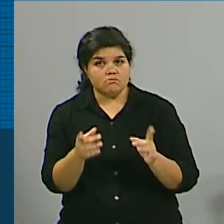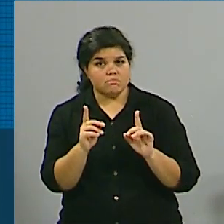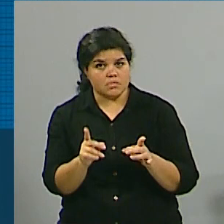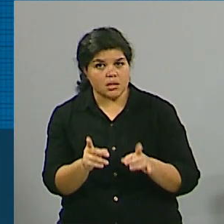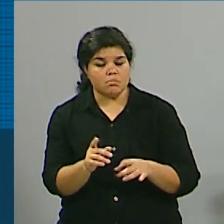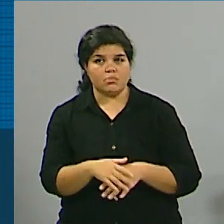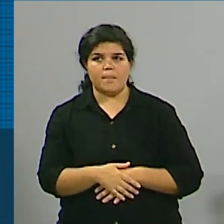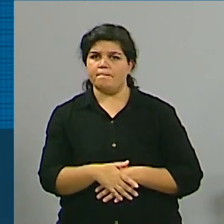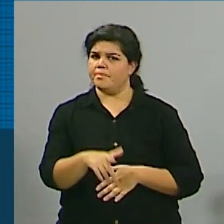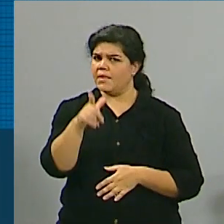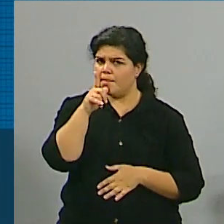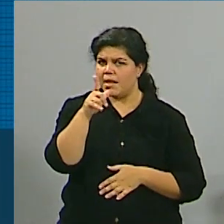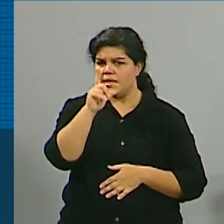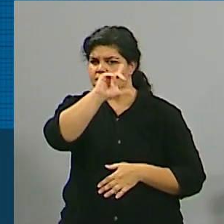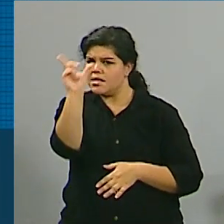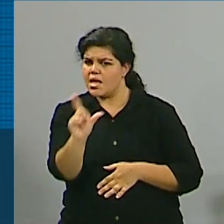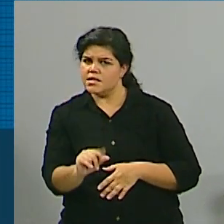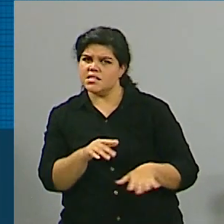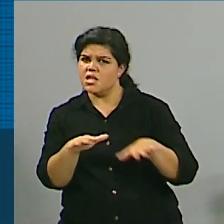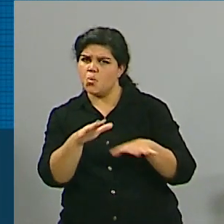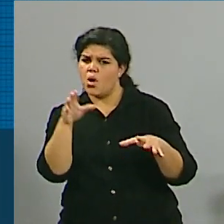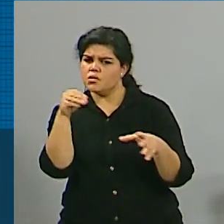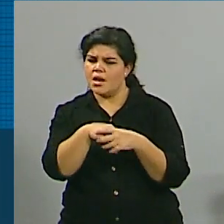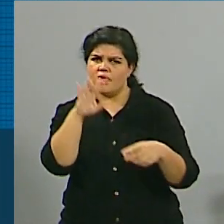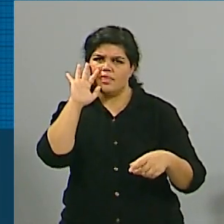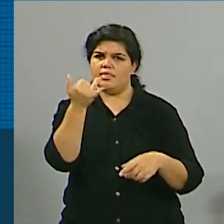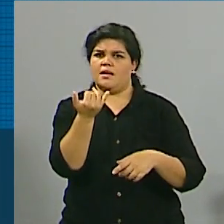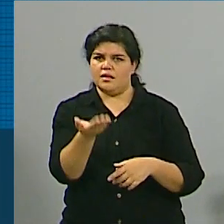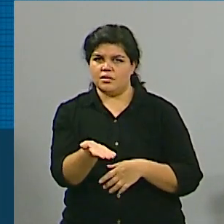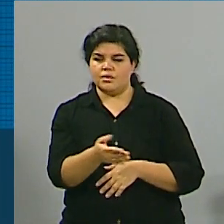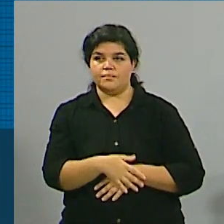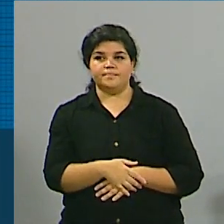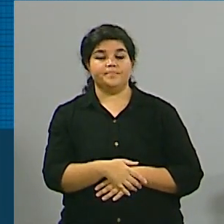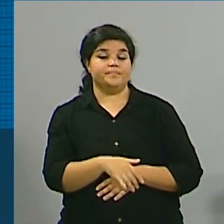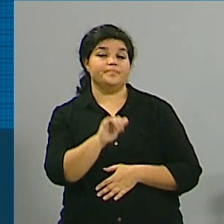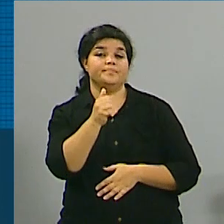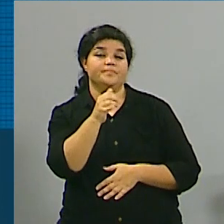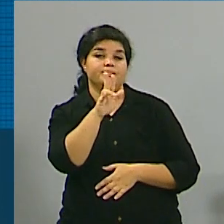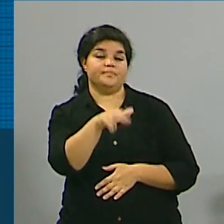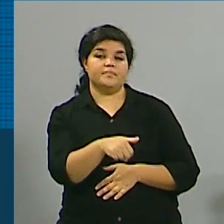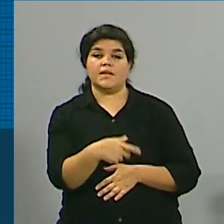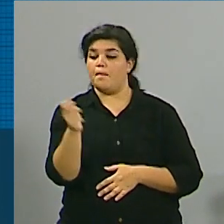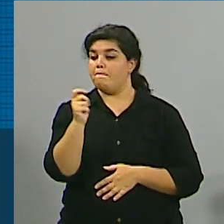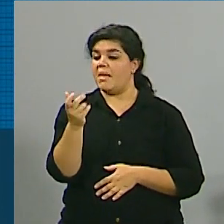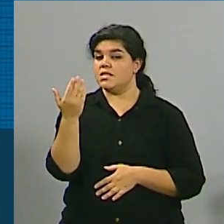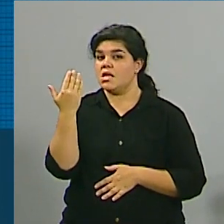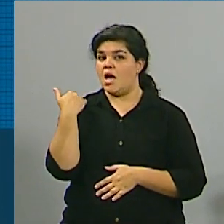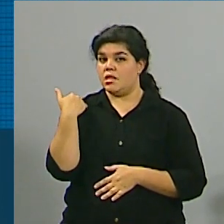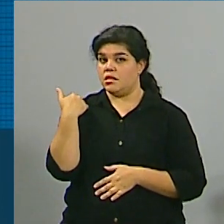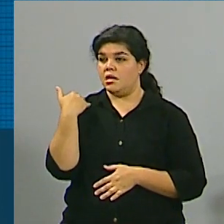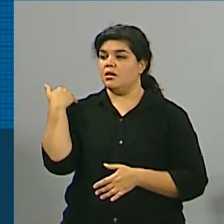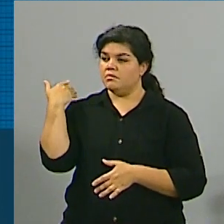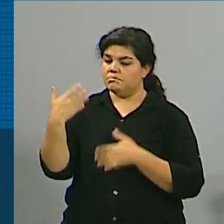está cantado en nuestro país, ¿o no? ¿Qué dicen ustedes? Exactamente, bueno, hace ya algunos meses veíamos que